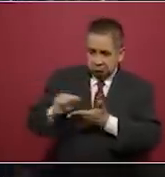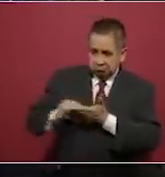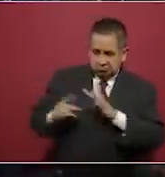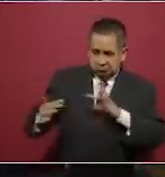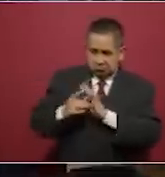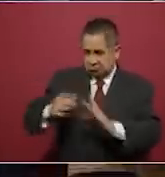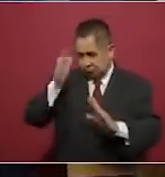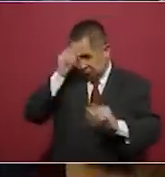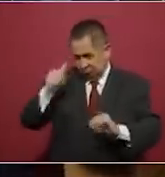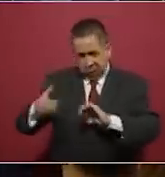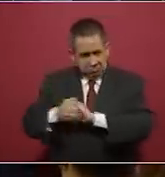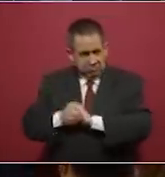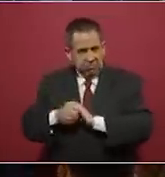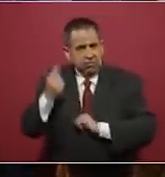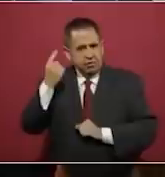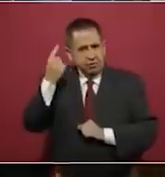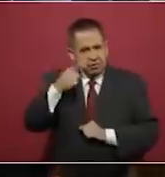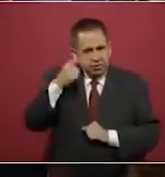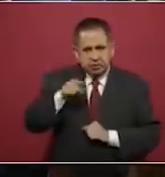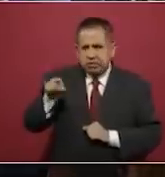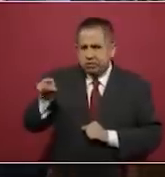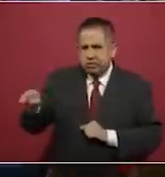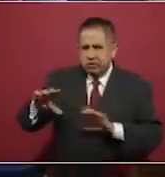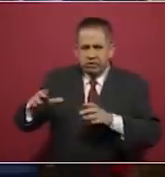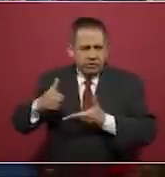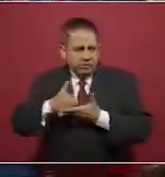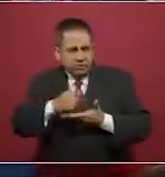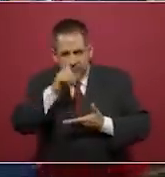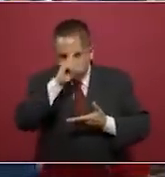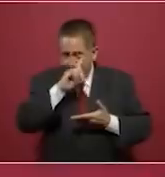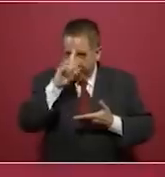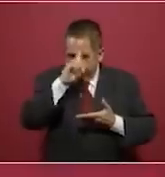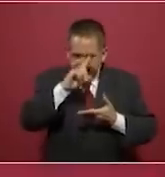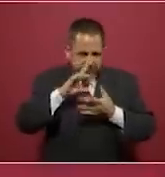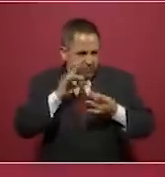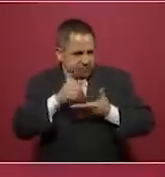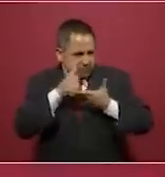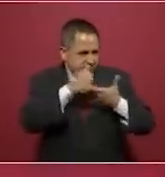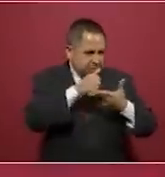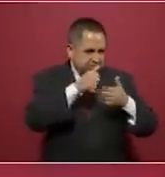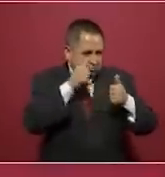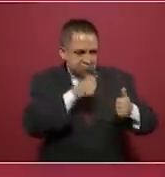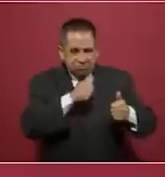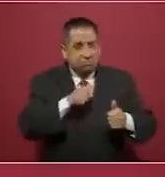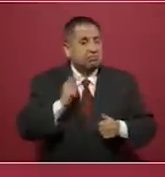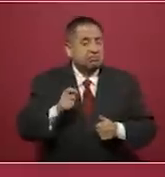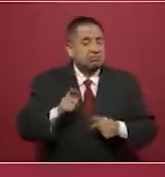acuerdo para que haya asistencia d